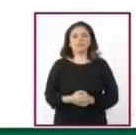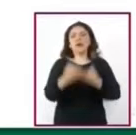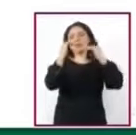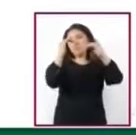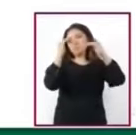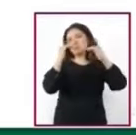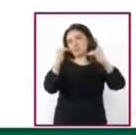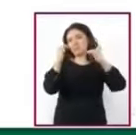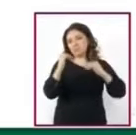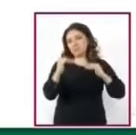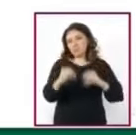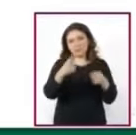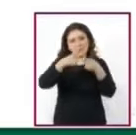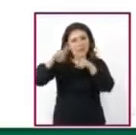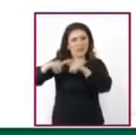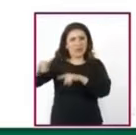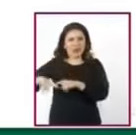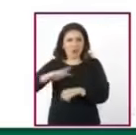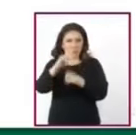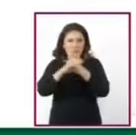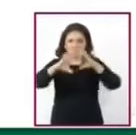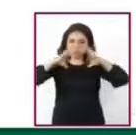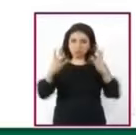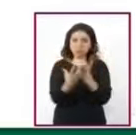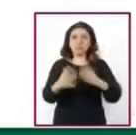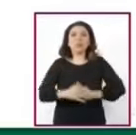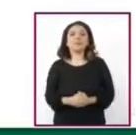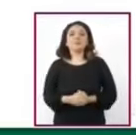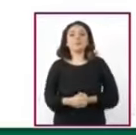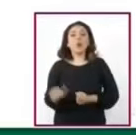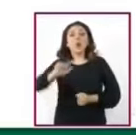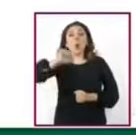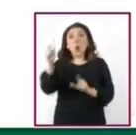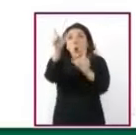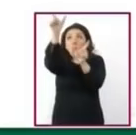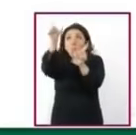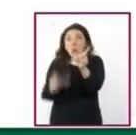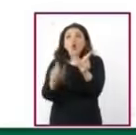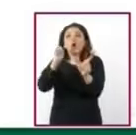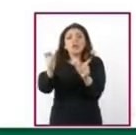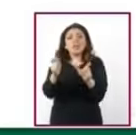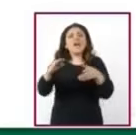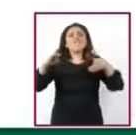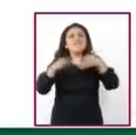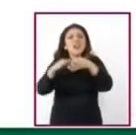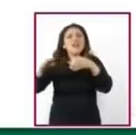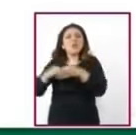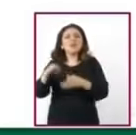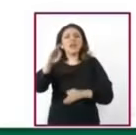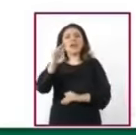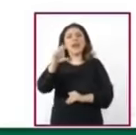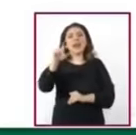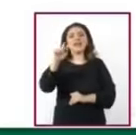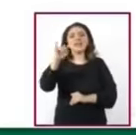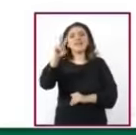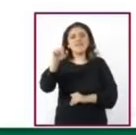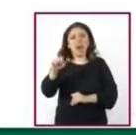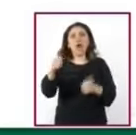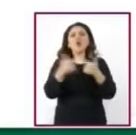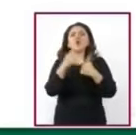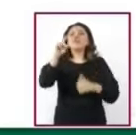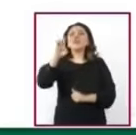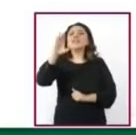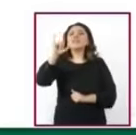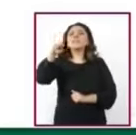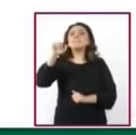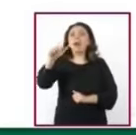y así sucesivamente con los demás continentes. En otra columna se pone la frecuencia relativa en su forma